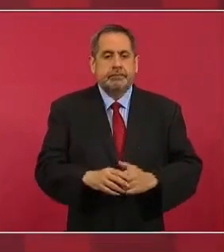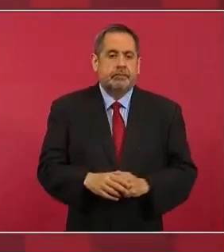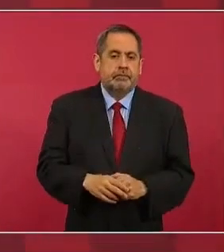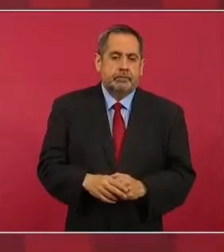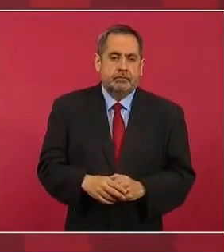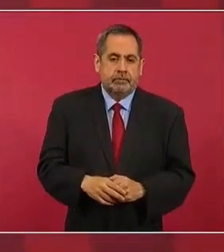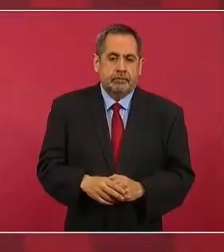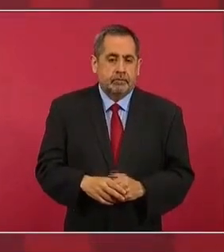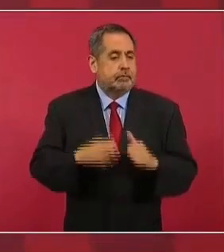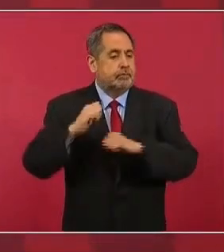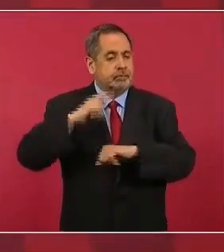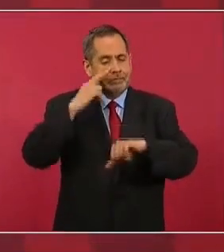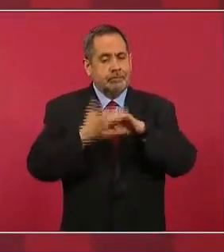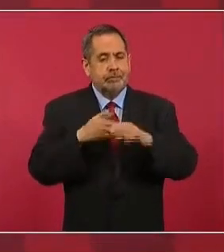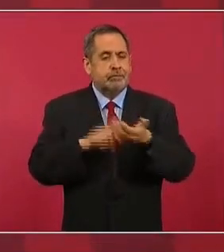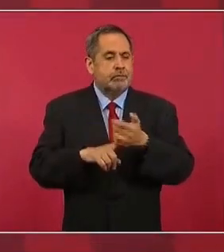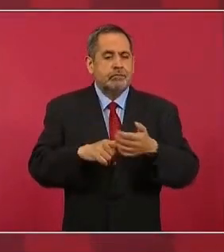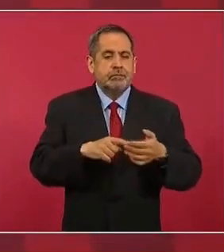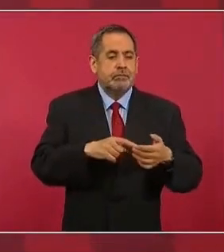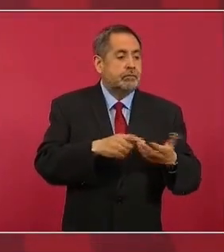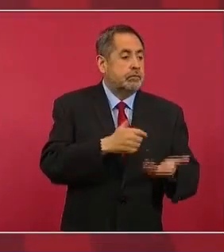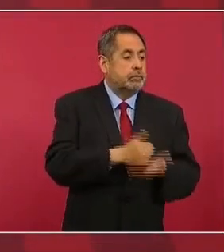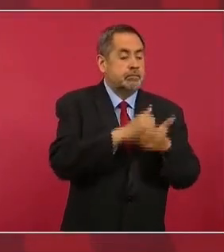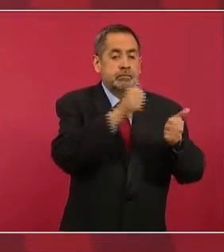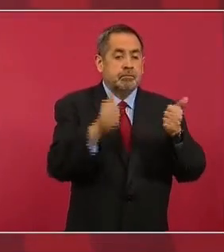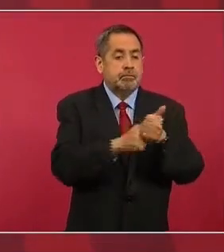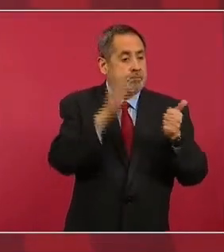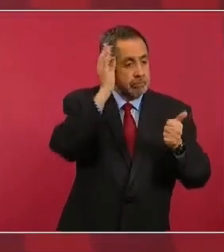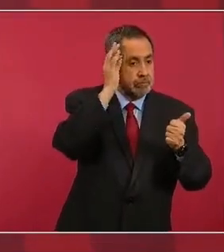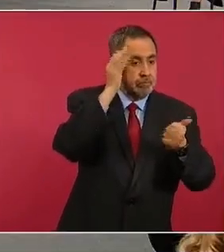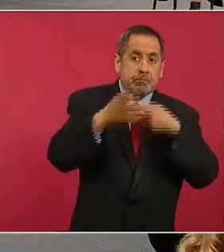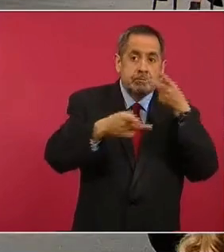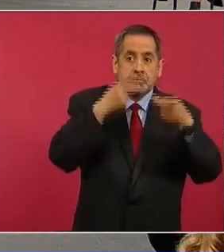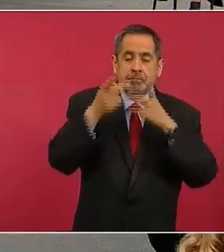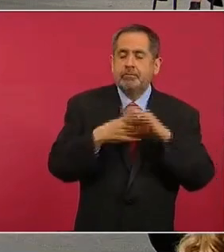los voceros de los dueños de los medios de comunicación,